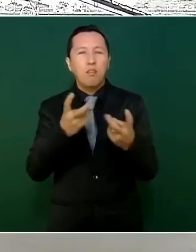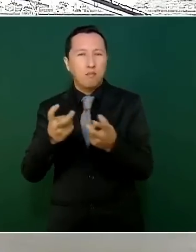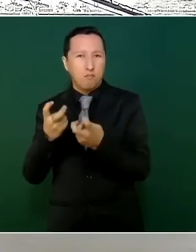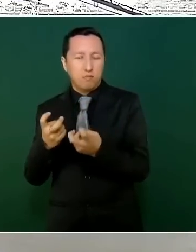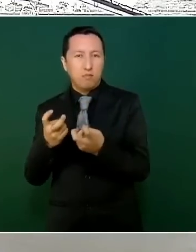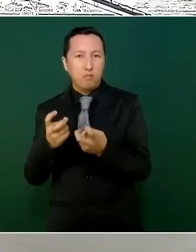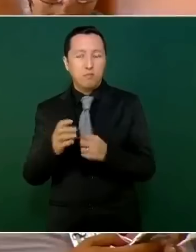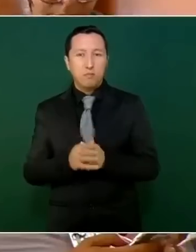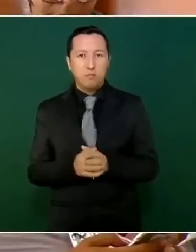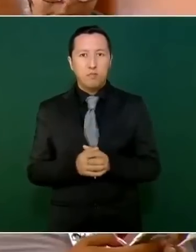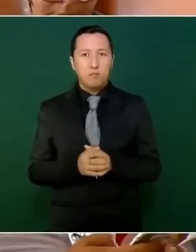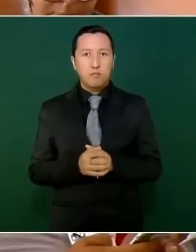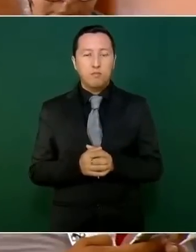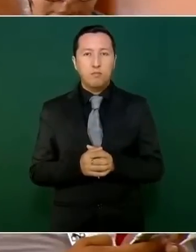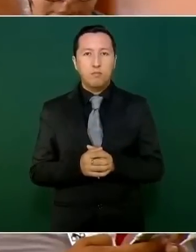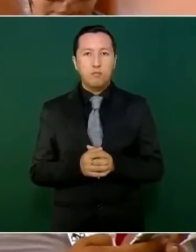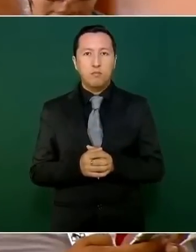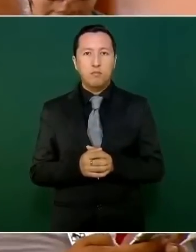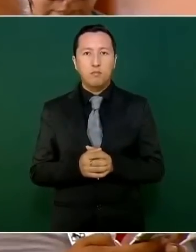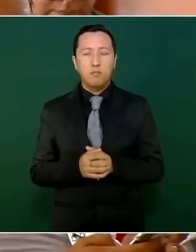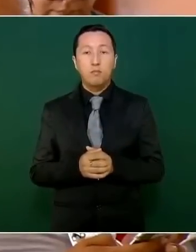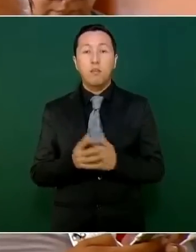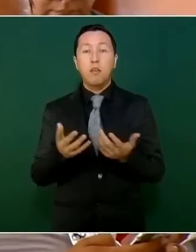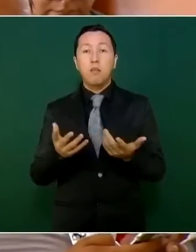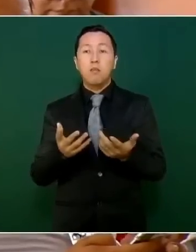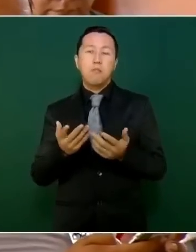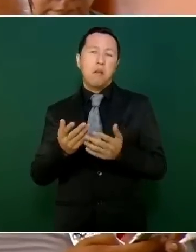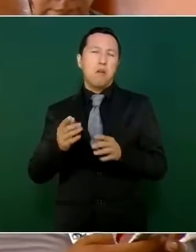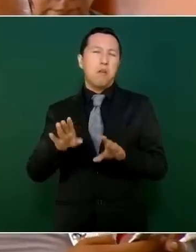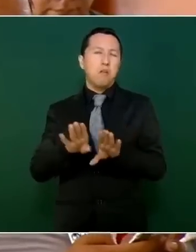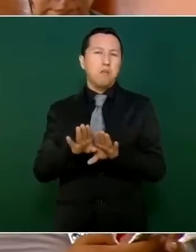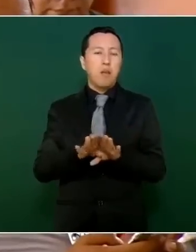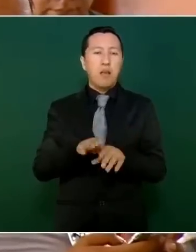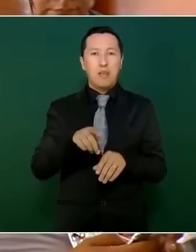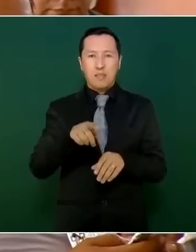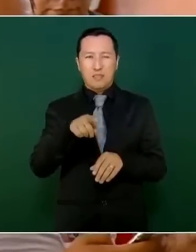a los procesos de elección de los